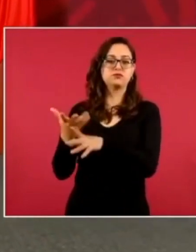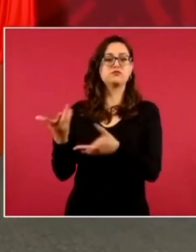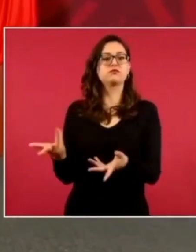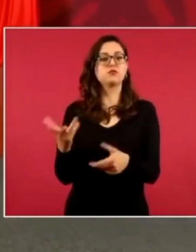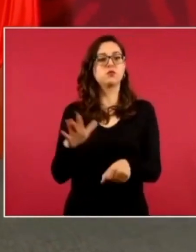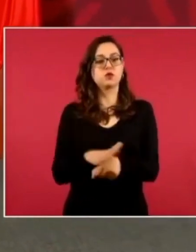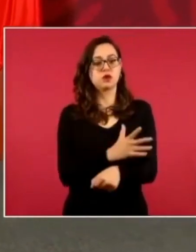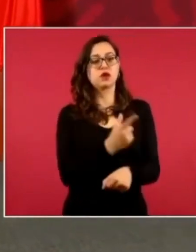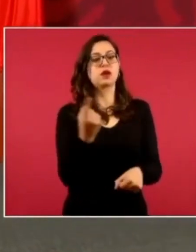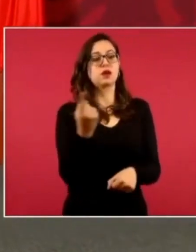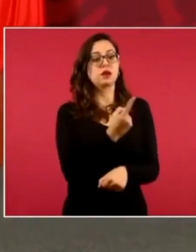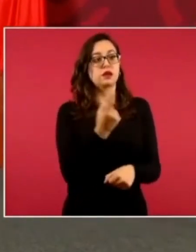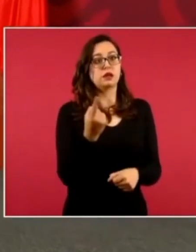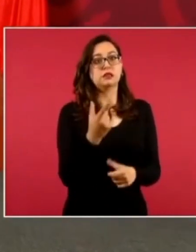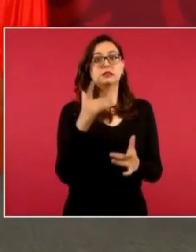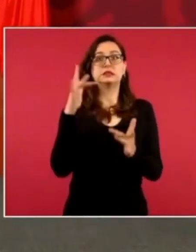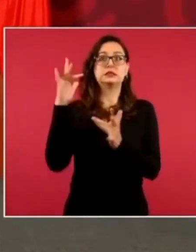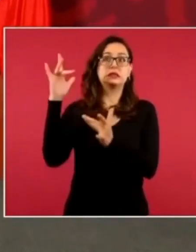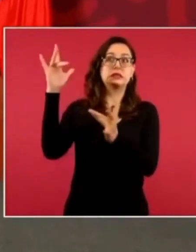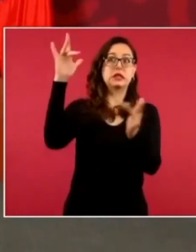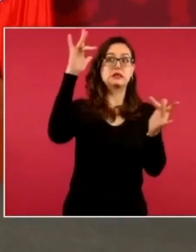satélites